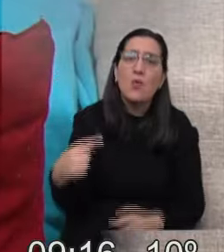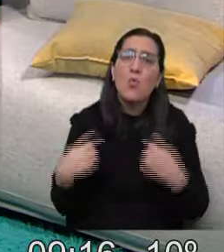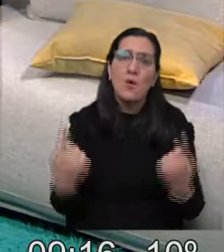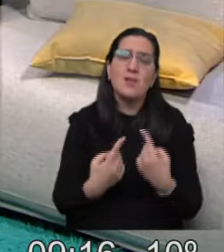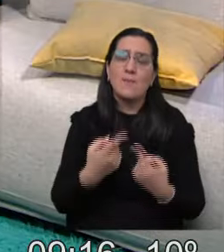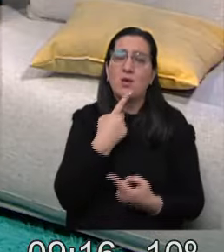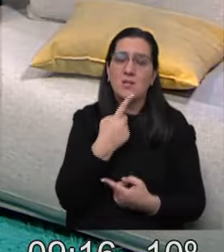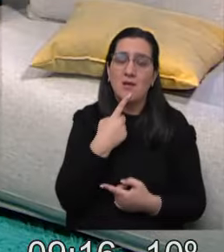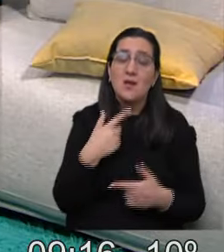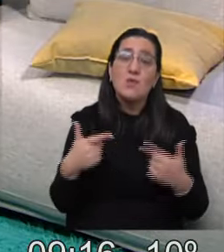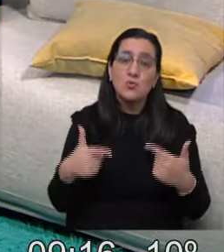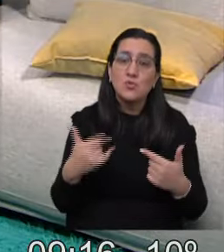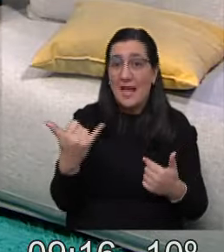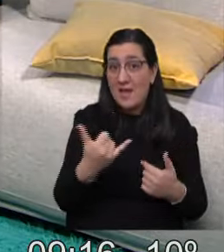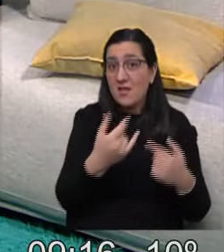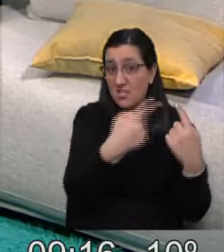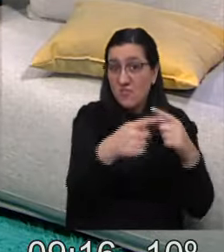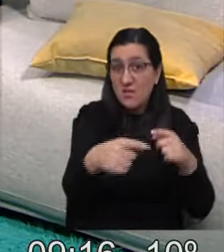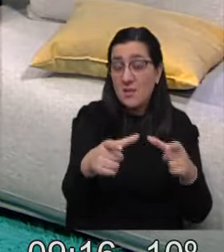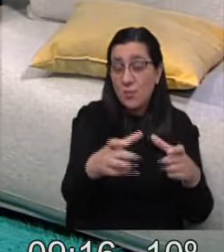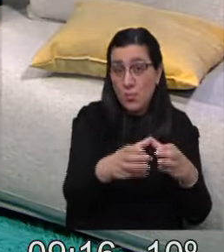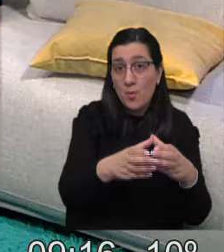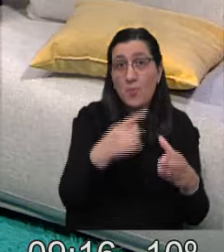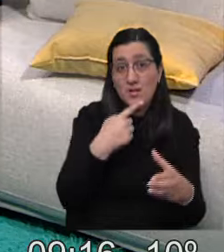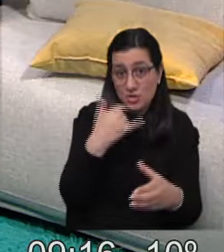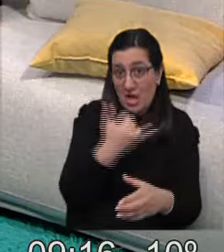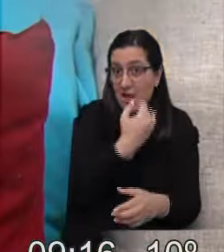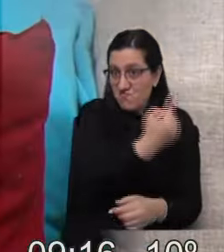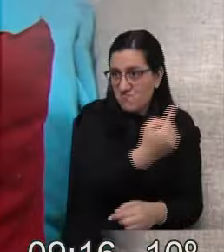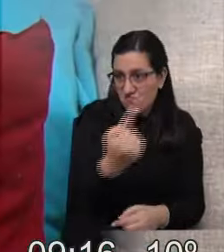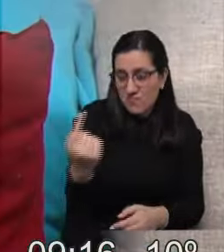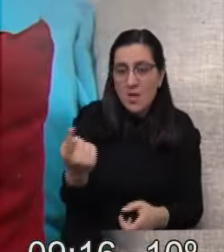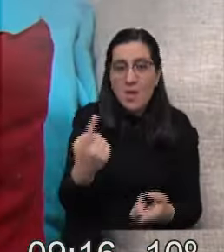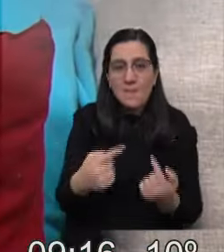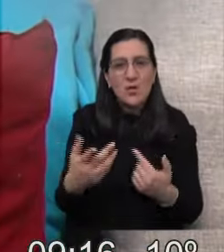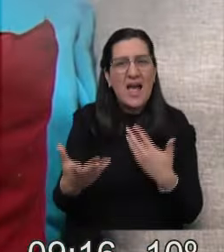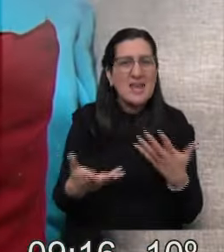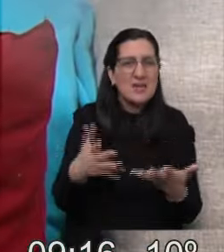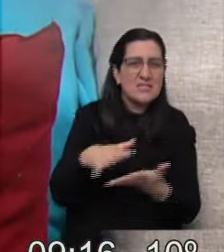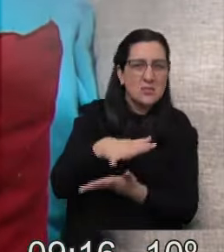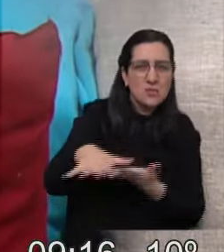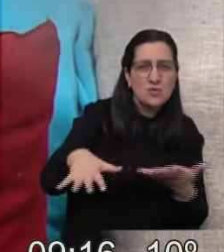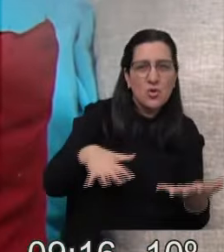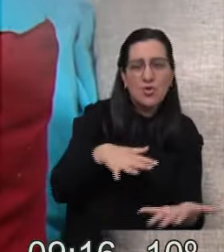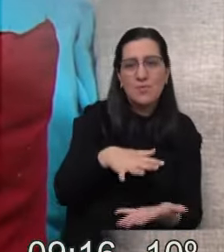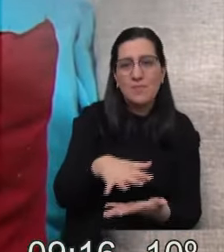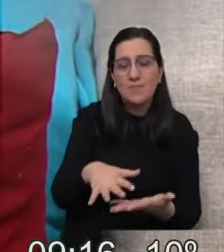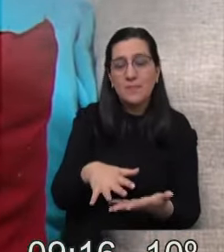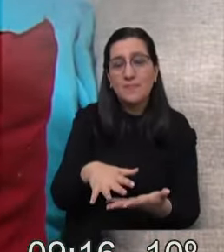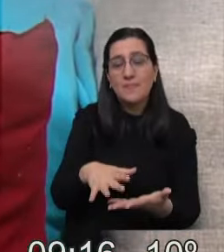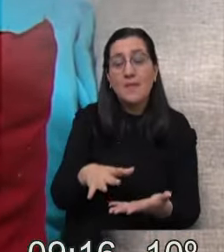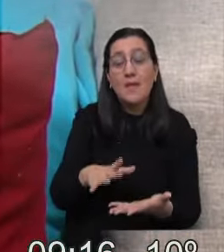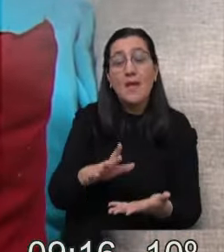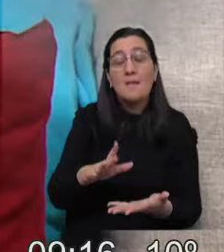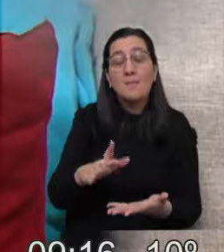suerte tenemos en todos los partidos. Pero hay algo que sucedió a partir de la irrupción de Pedro Bordaberry